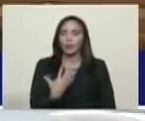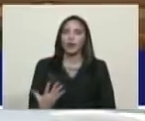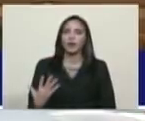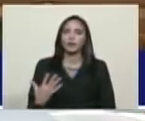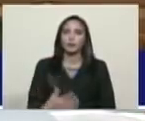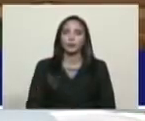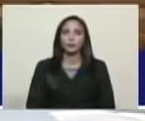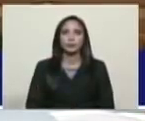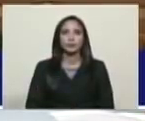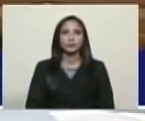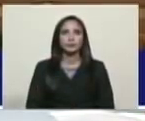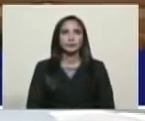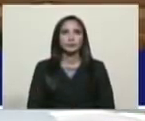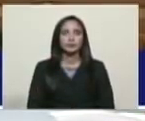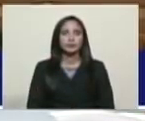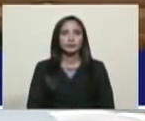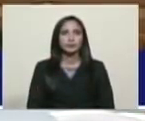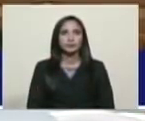Venezuela, el paraíso terrenal.